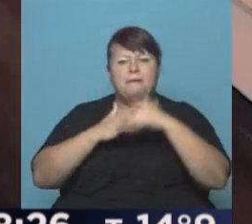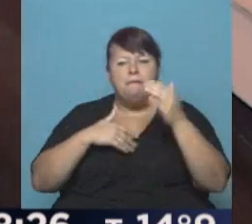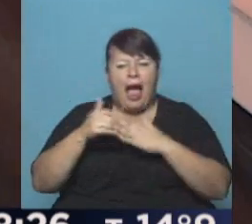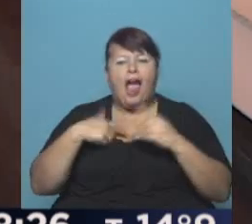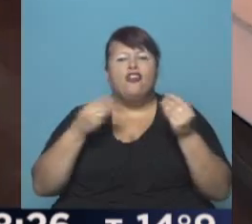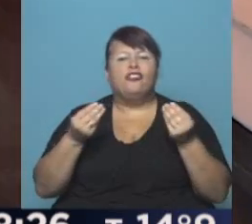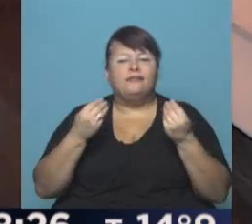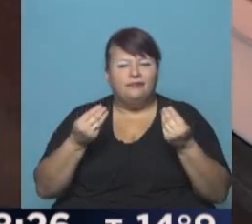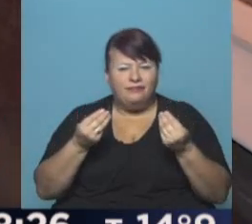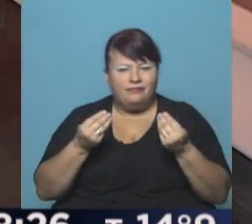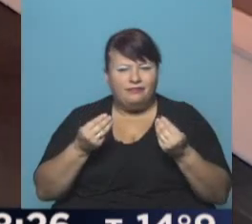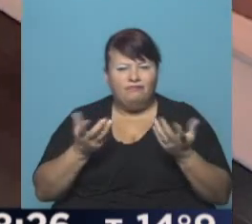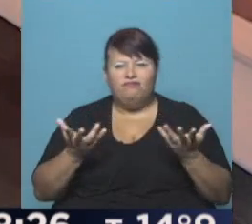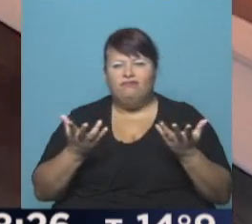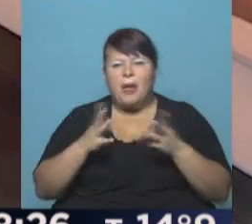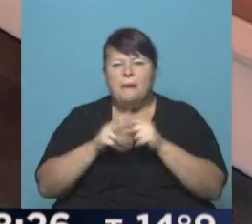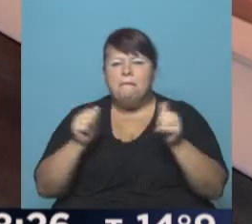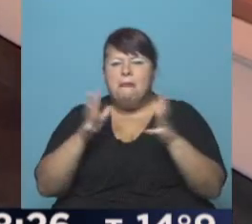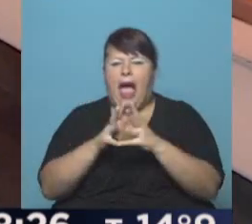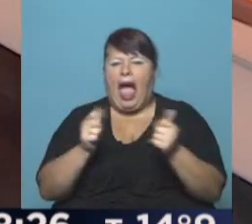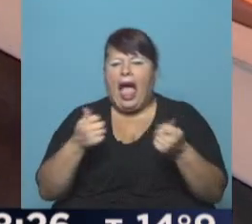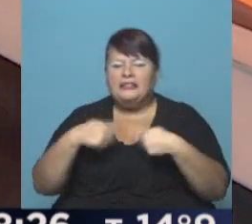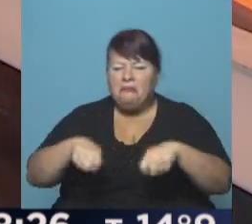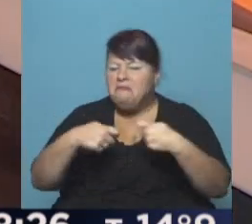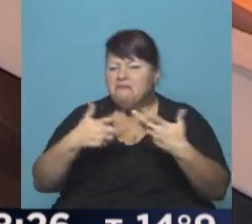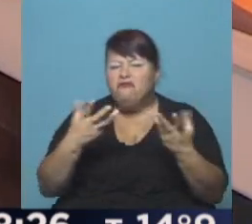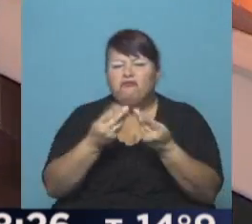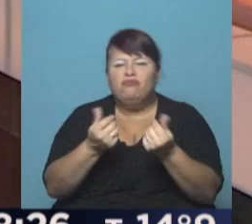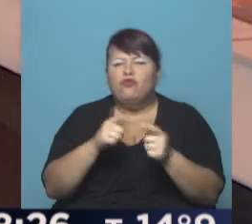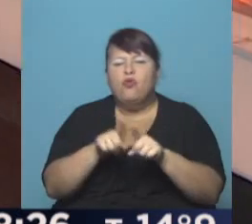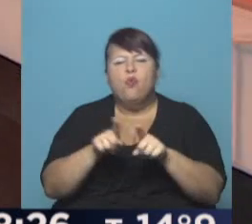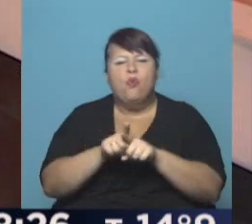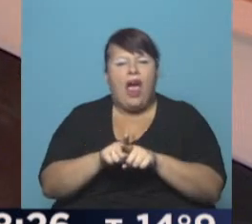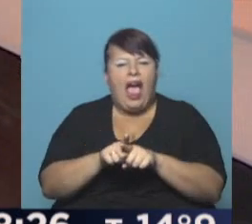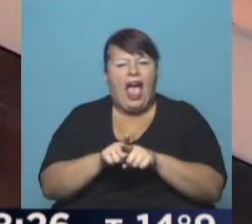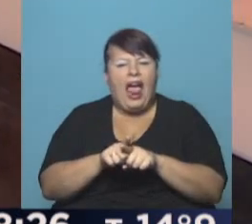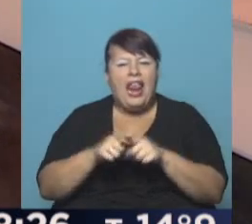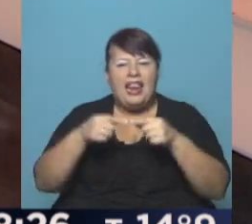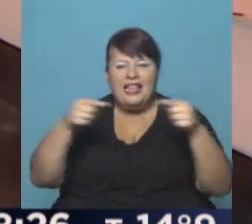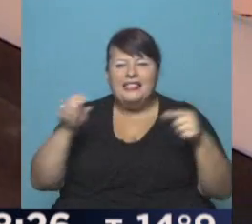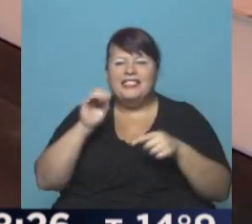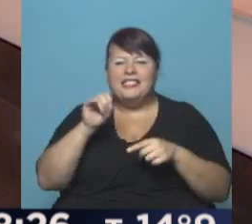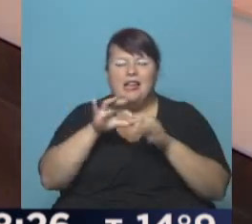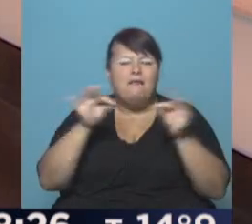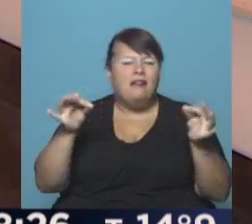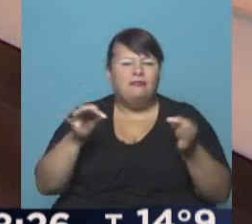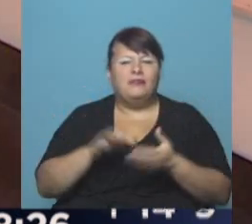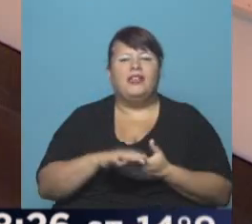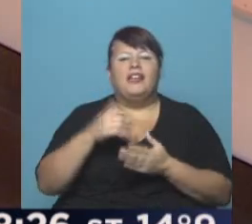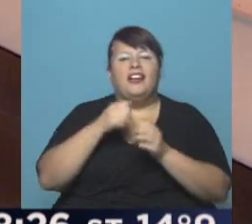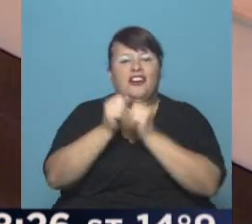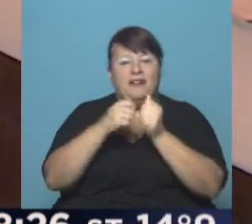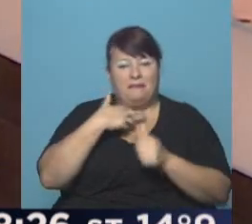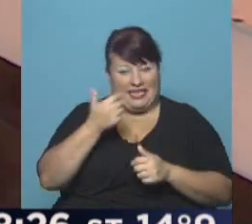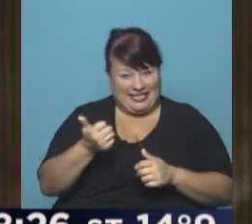en mis manos tengo una masa o plastilina, no, es como, es un slime que le llaman. Esto lo han hecho mis